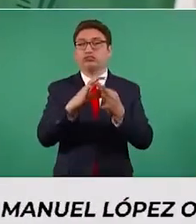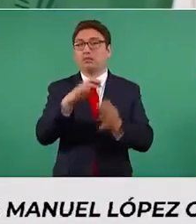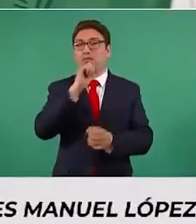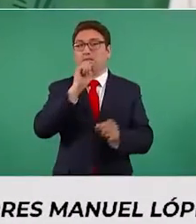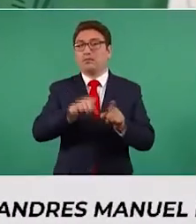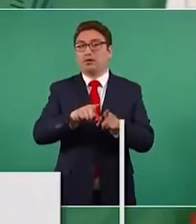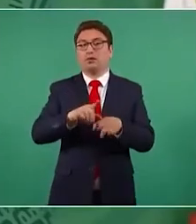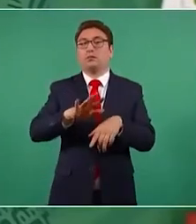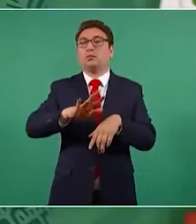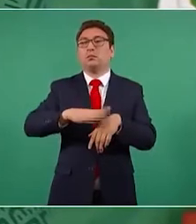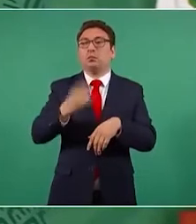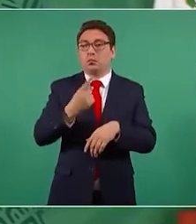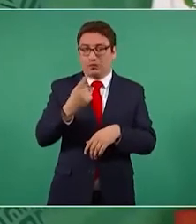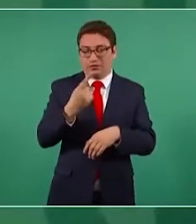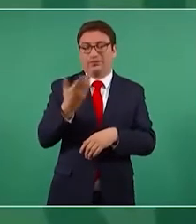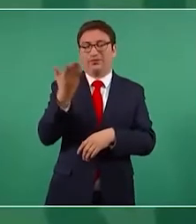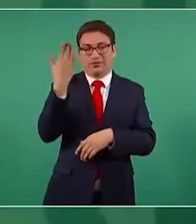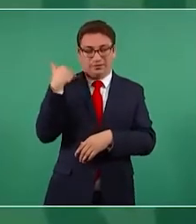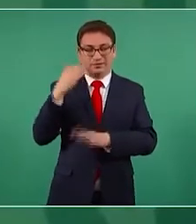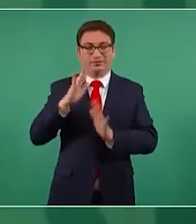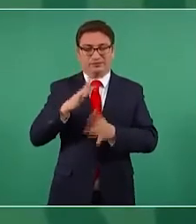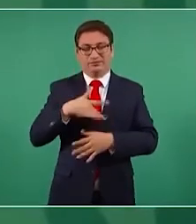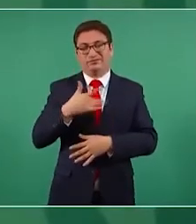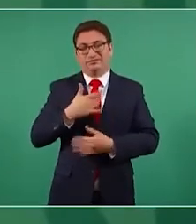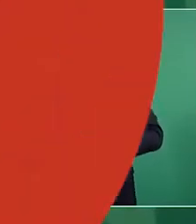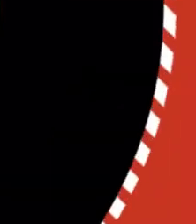porque ya también lo expresé.